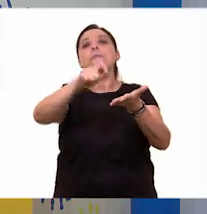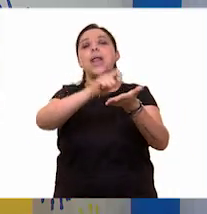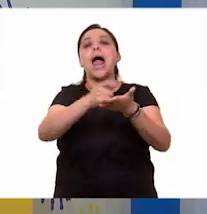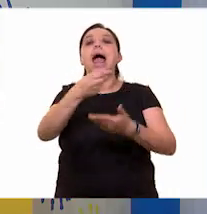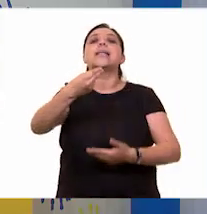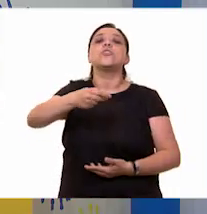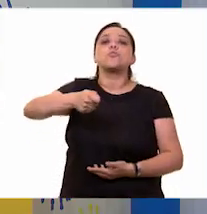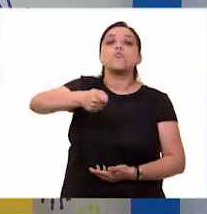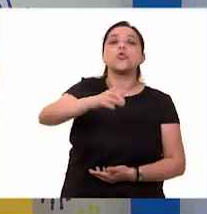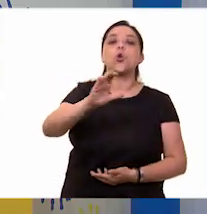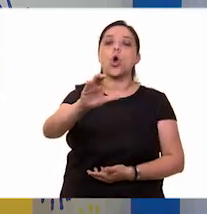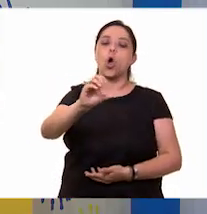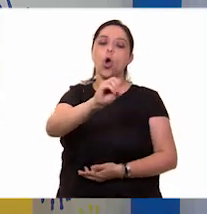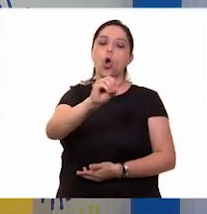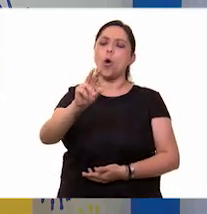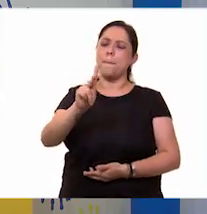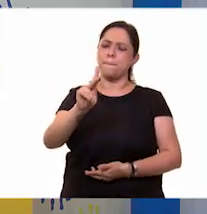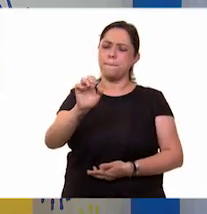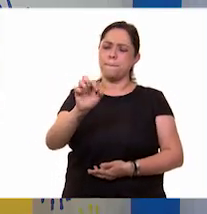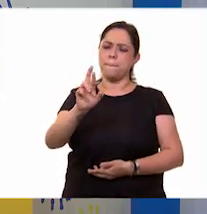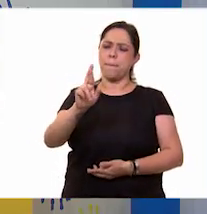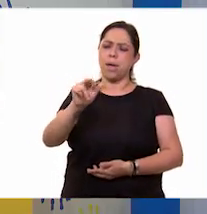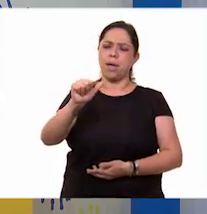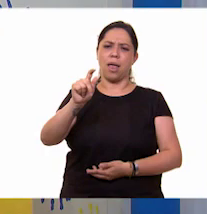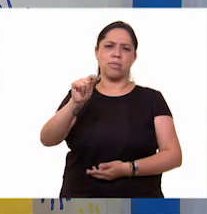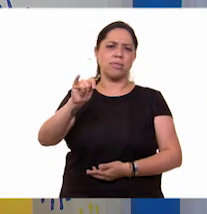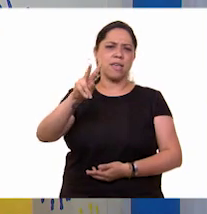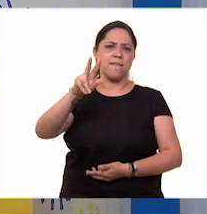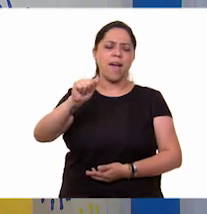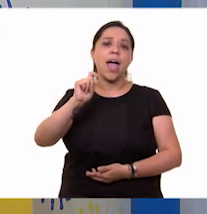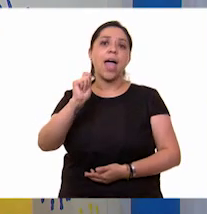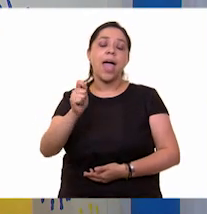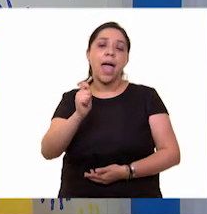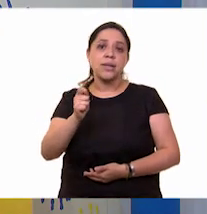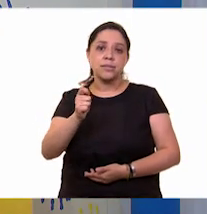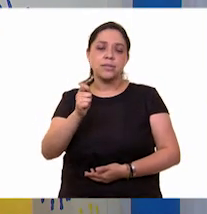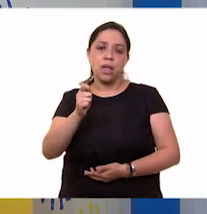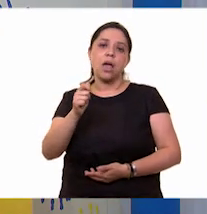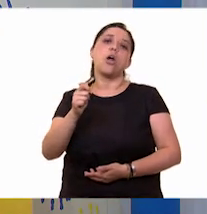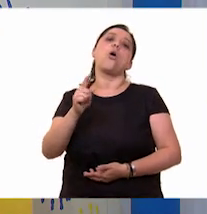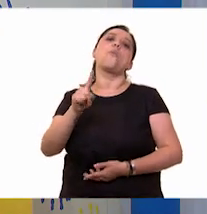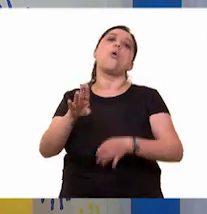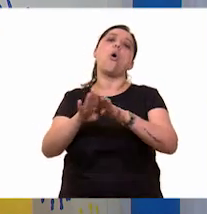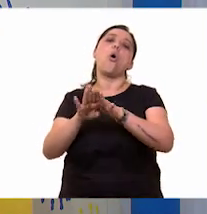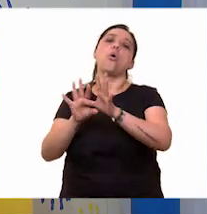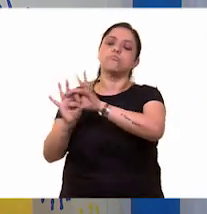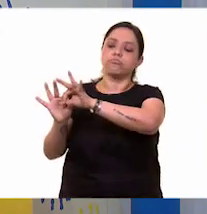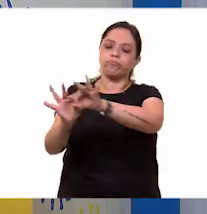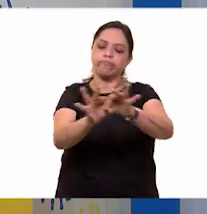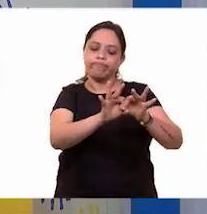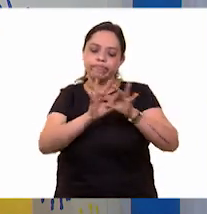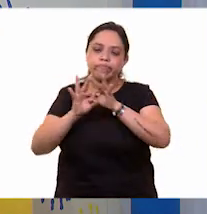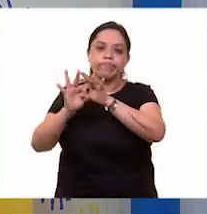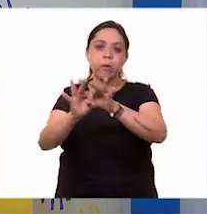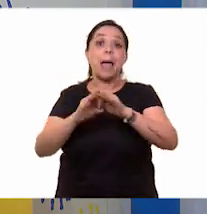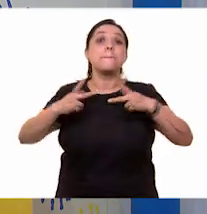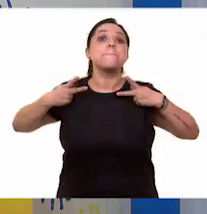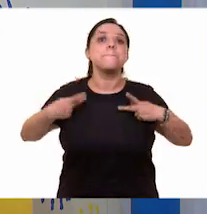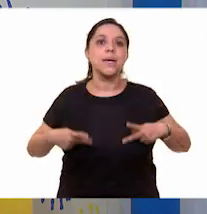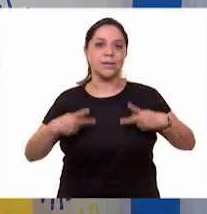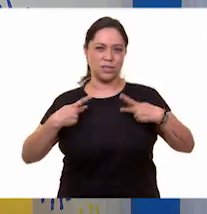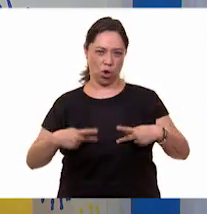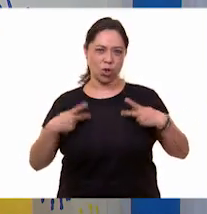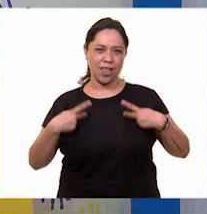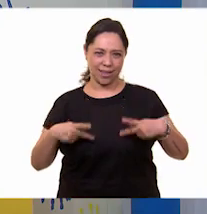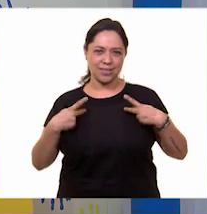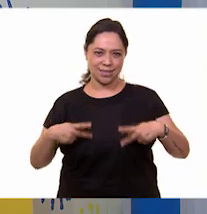Bueno, se le da el nombre de cooperativa porque es una asociación en donde están las personas que, se puede decir, los que